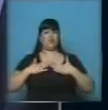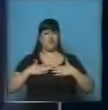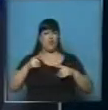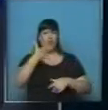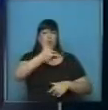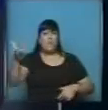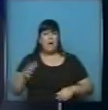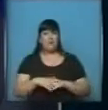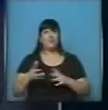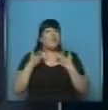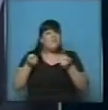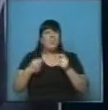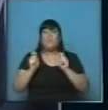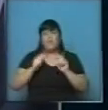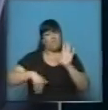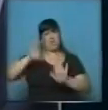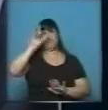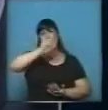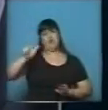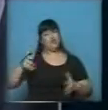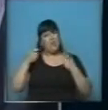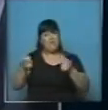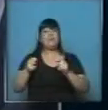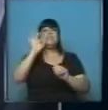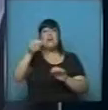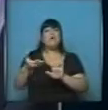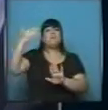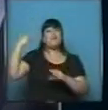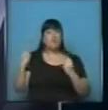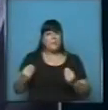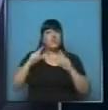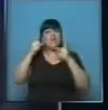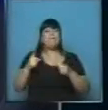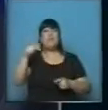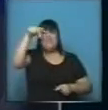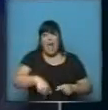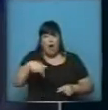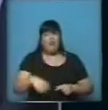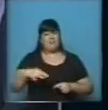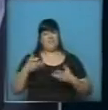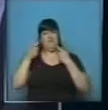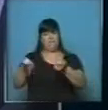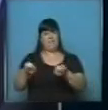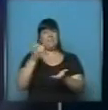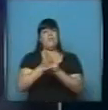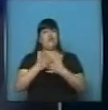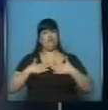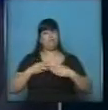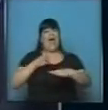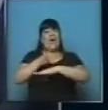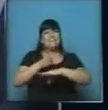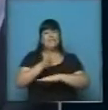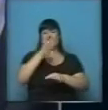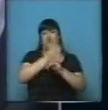de los argentinos. Saber lo que pasó en el pasado y también defender los derechos humanos del presente, que es acceso a la educación